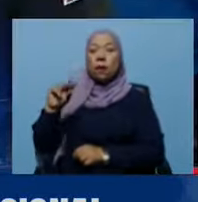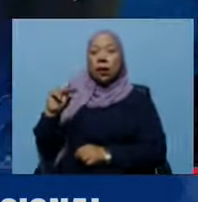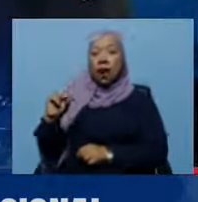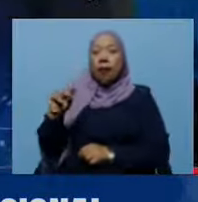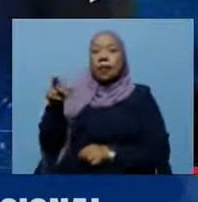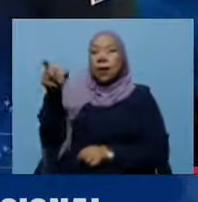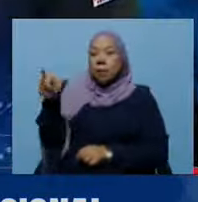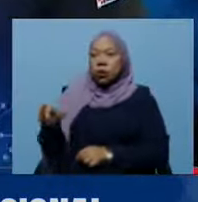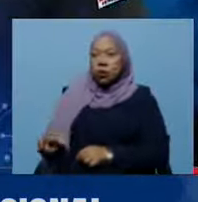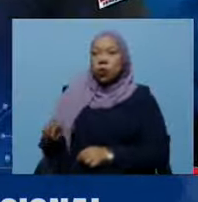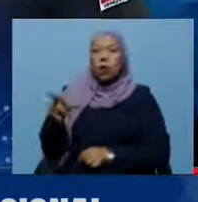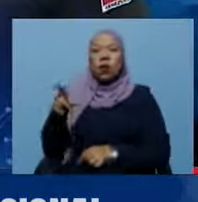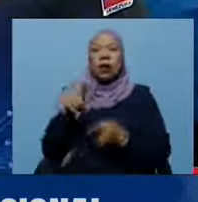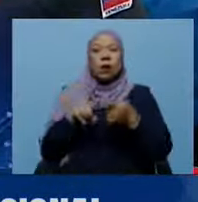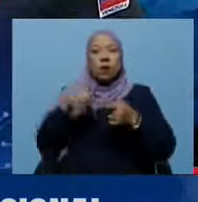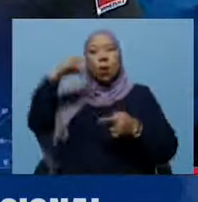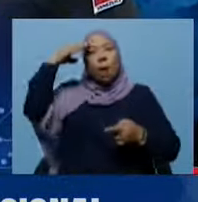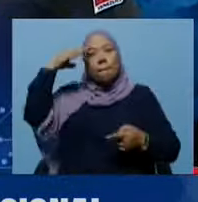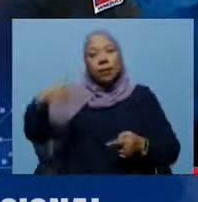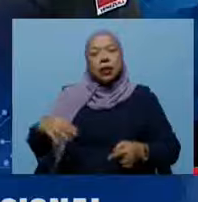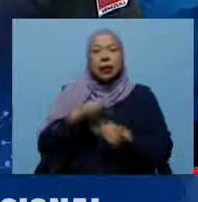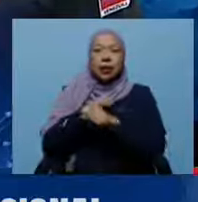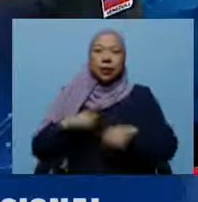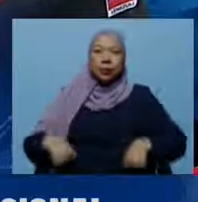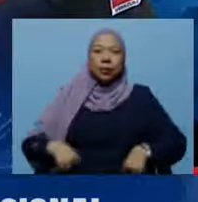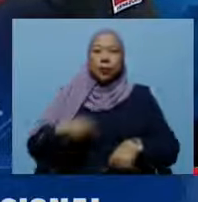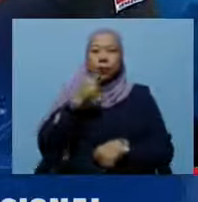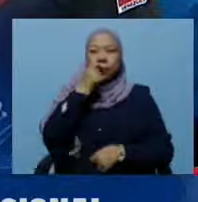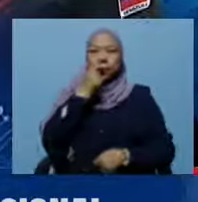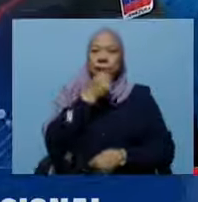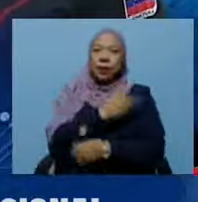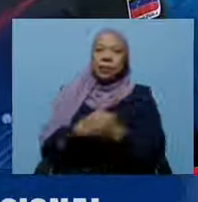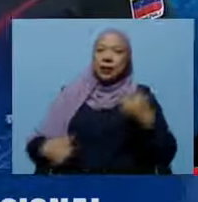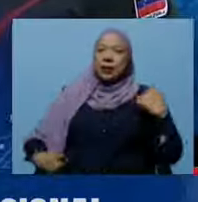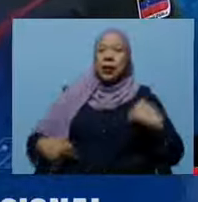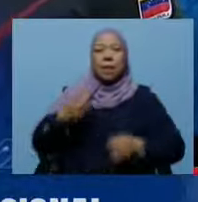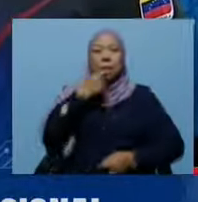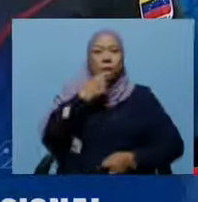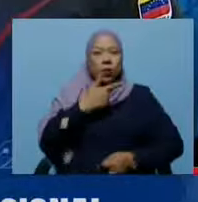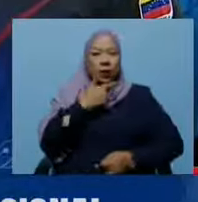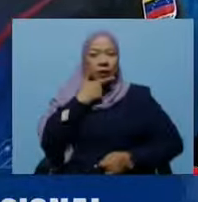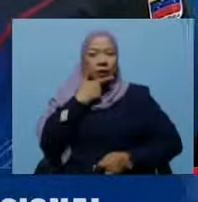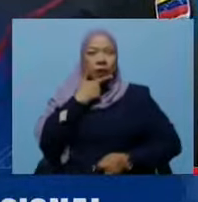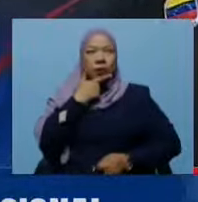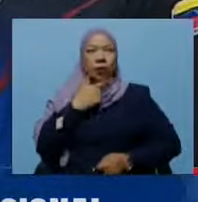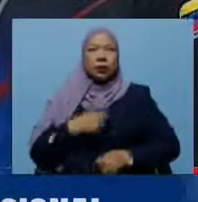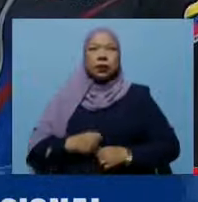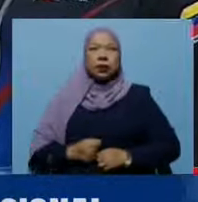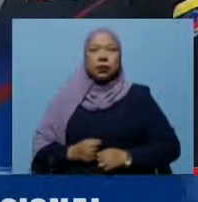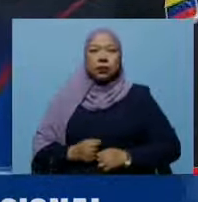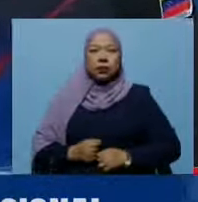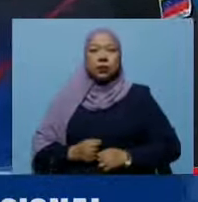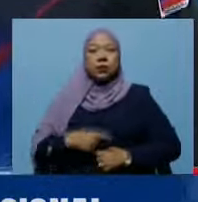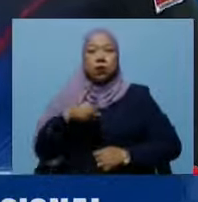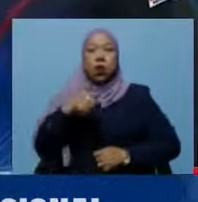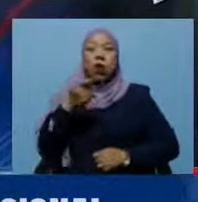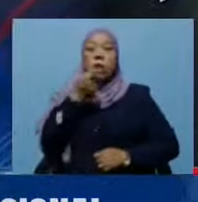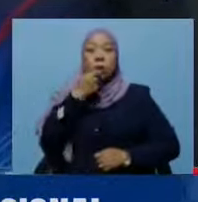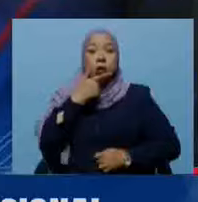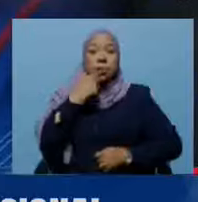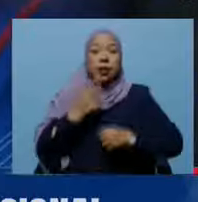Dani Parada, coronel patriota, presidente de este hermoso y